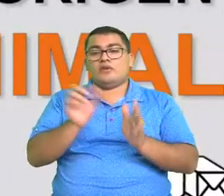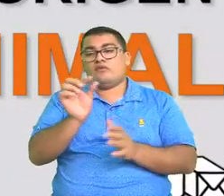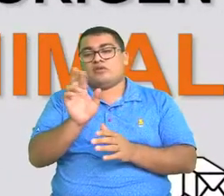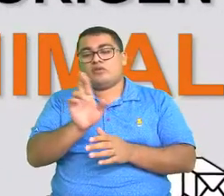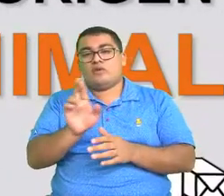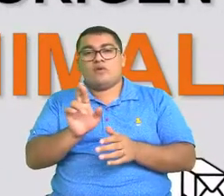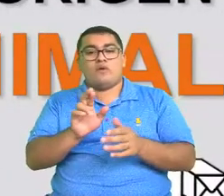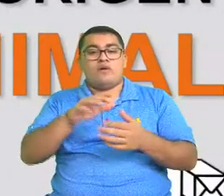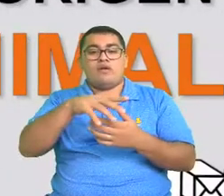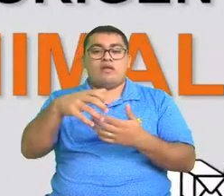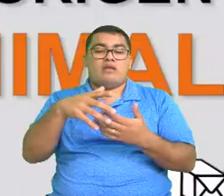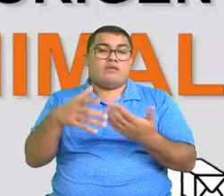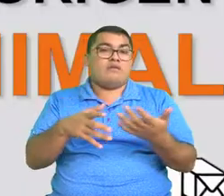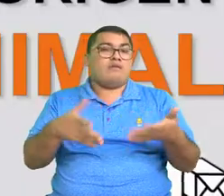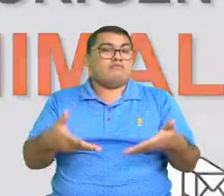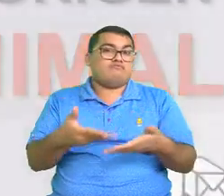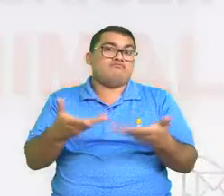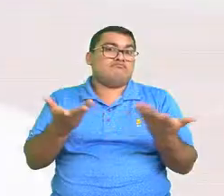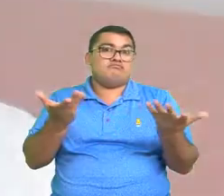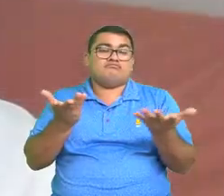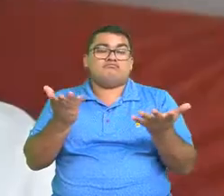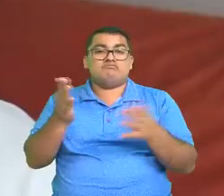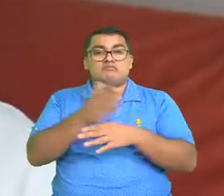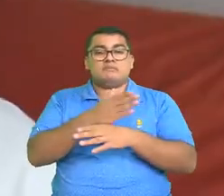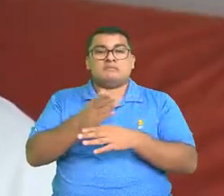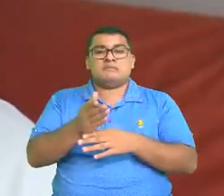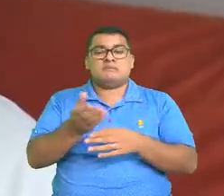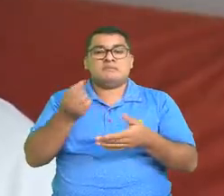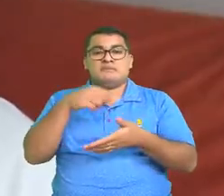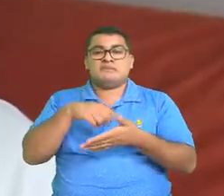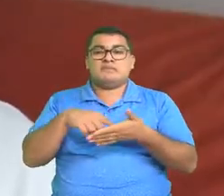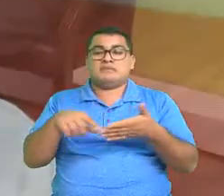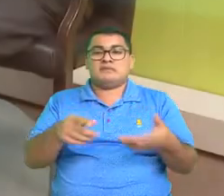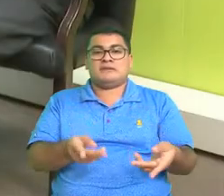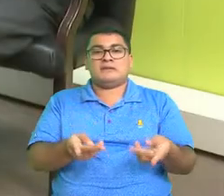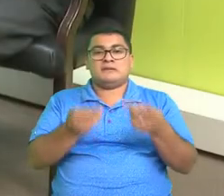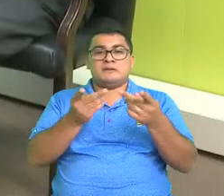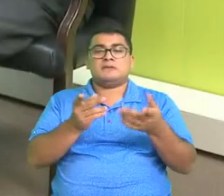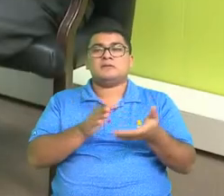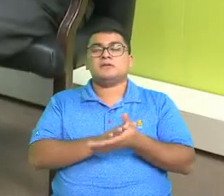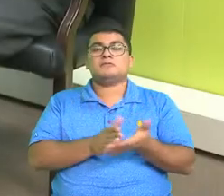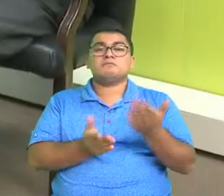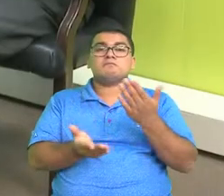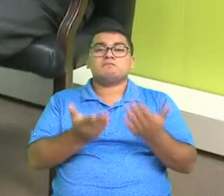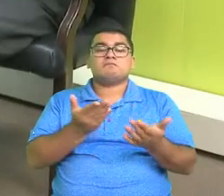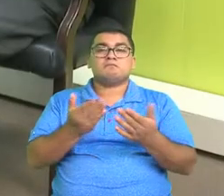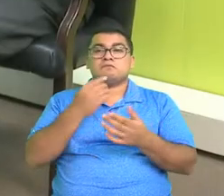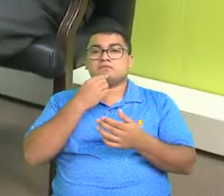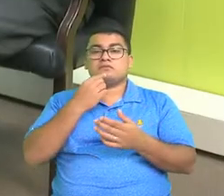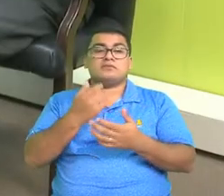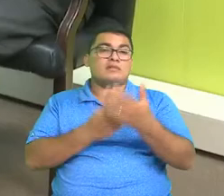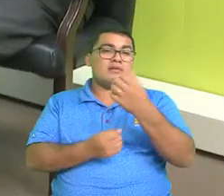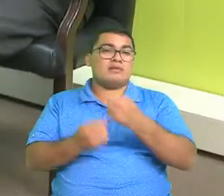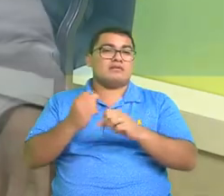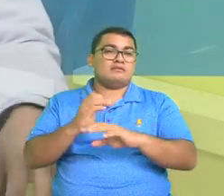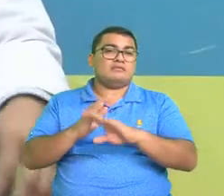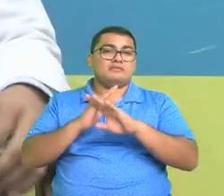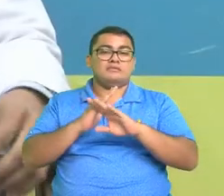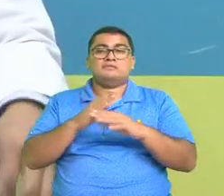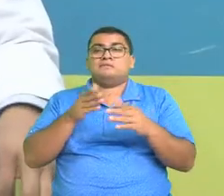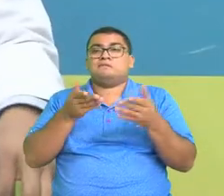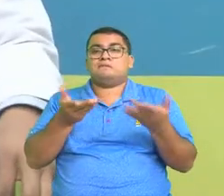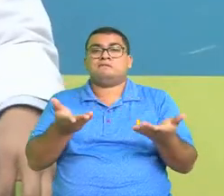repollo, ¿verdad? En ese momento, en esa etapa, tal vez de las primeras semanas de vida. Y tal vez evitar lo que son los lácteos. Para,